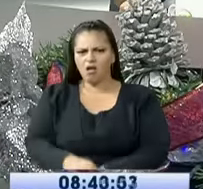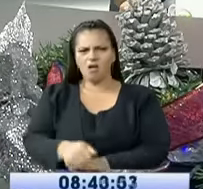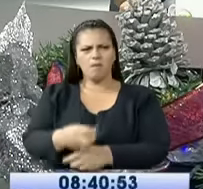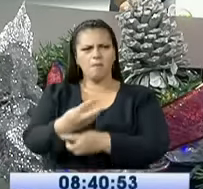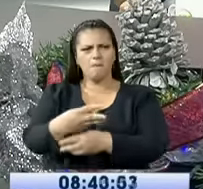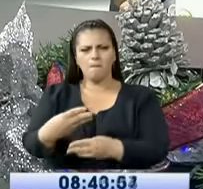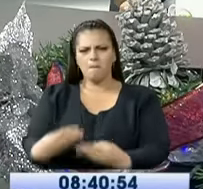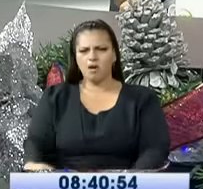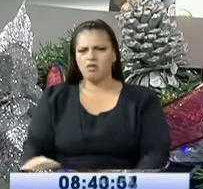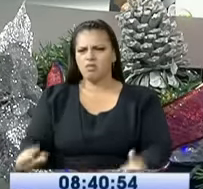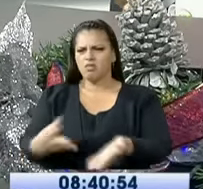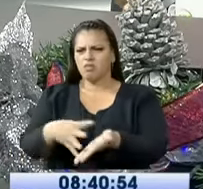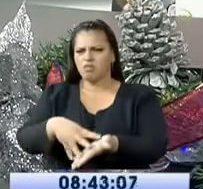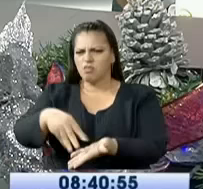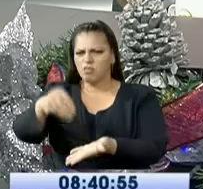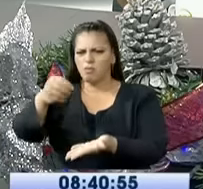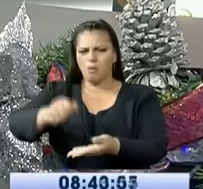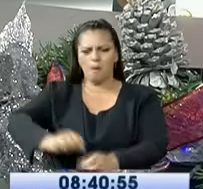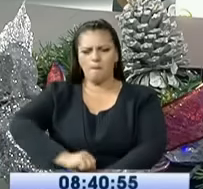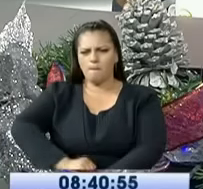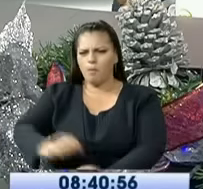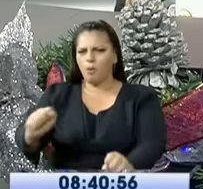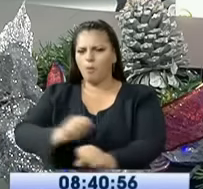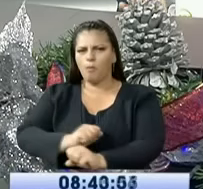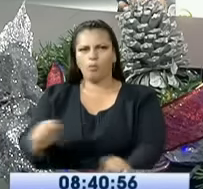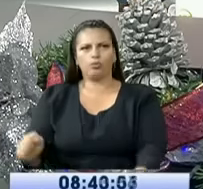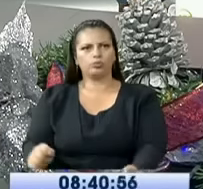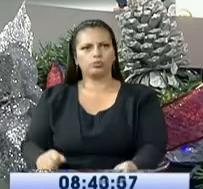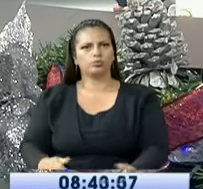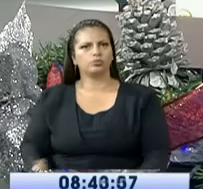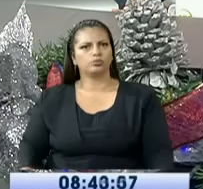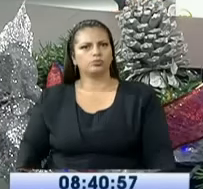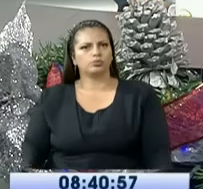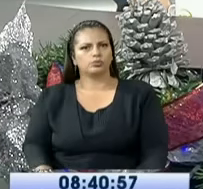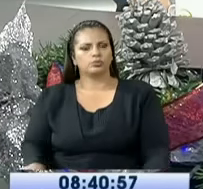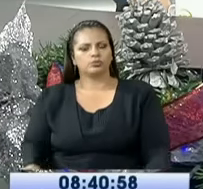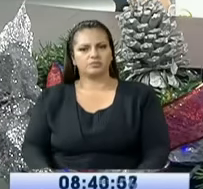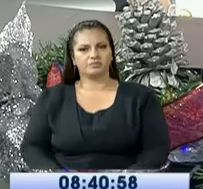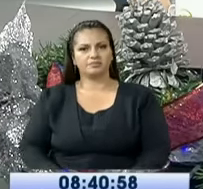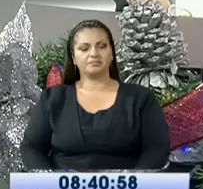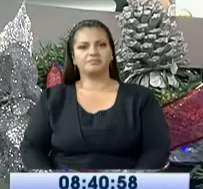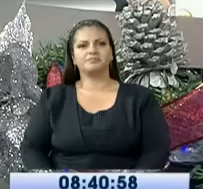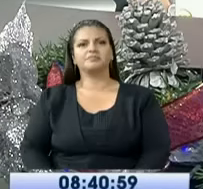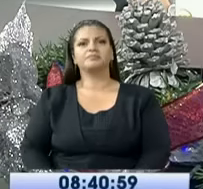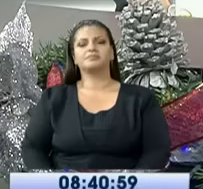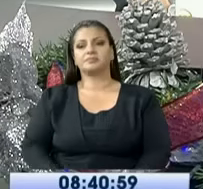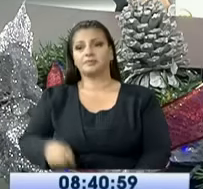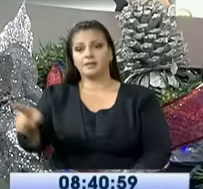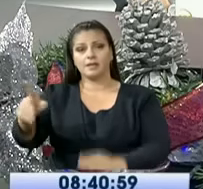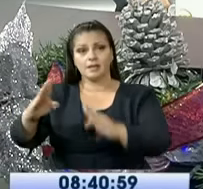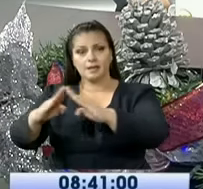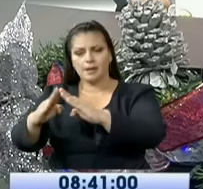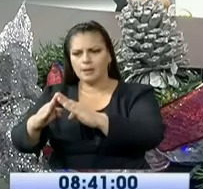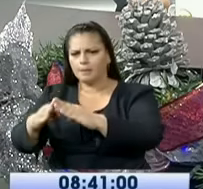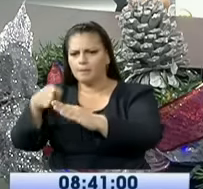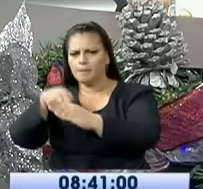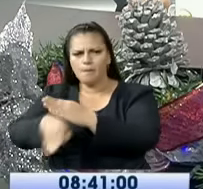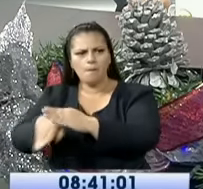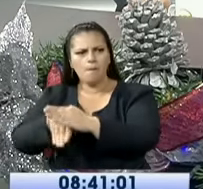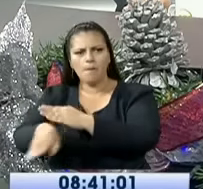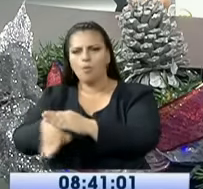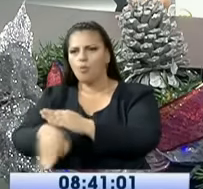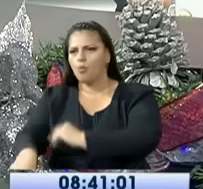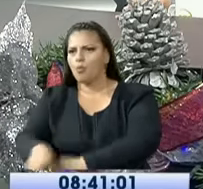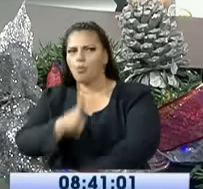otros explosivos. Esto en una vivienda que servía como fábrica clandestina. Las acciones de control continuarán para evitar